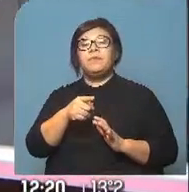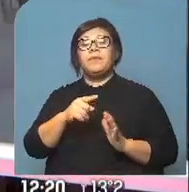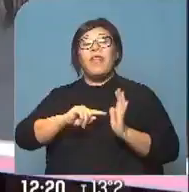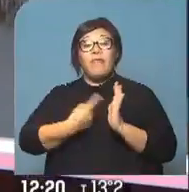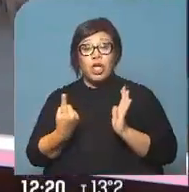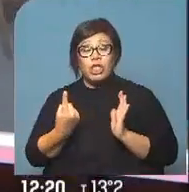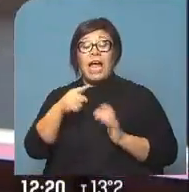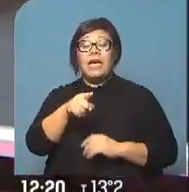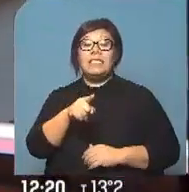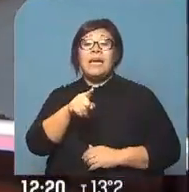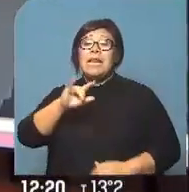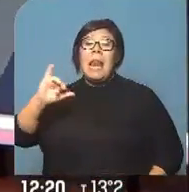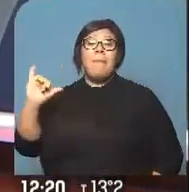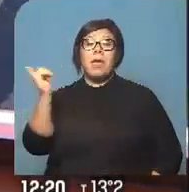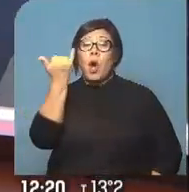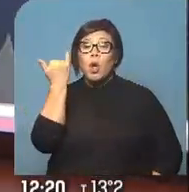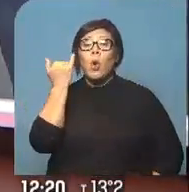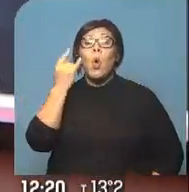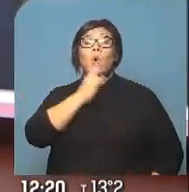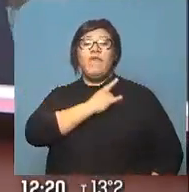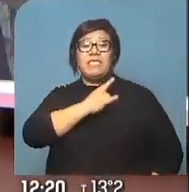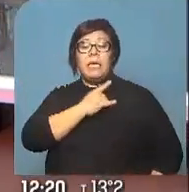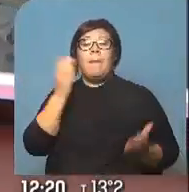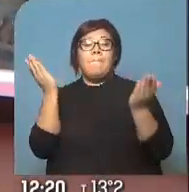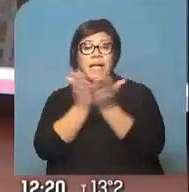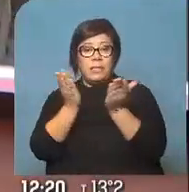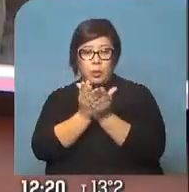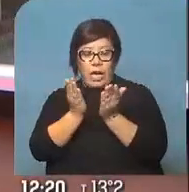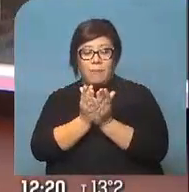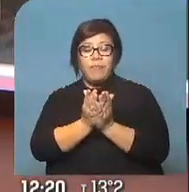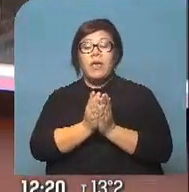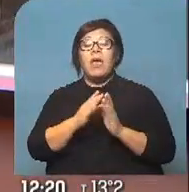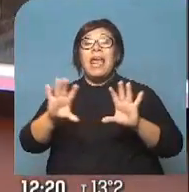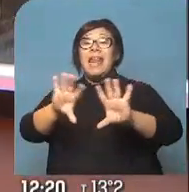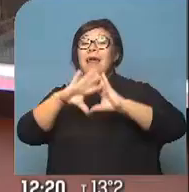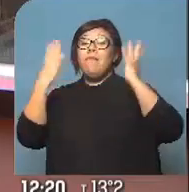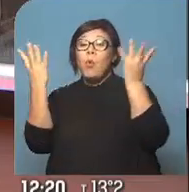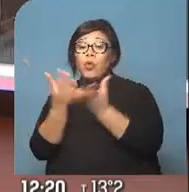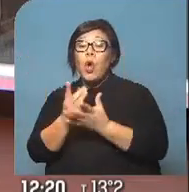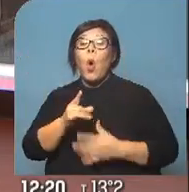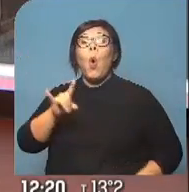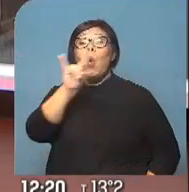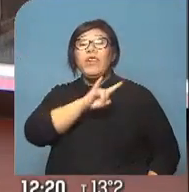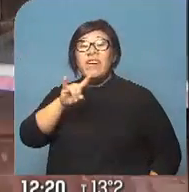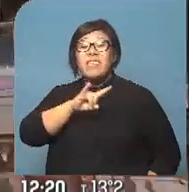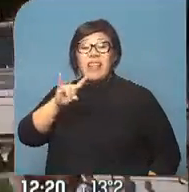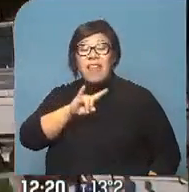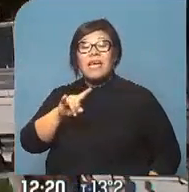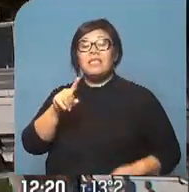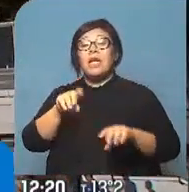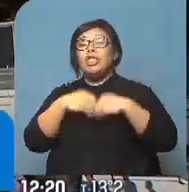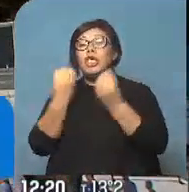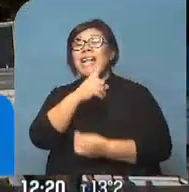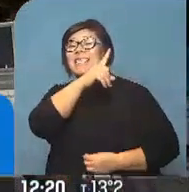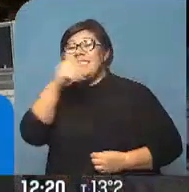en latinoamérica para poder estudiar está entre las 100 más importantes del mundo está el puesto 73 veamos el estudio el resultado de la